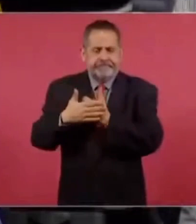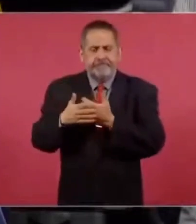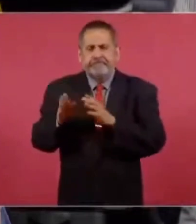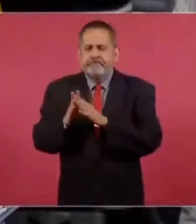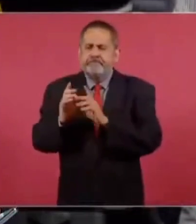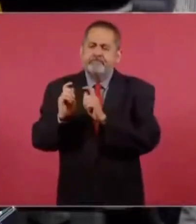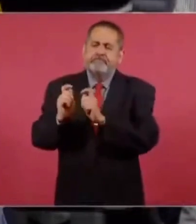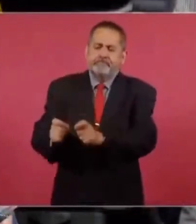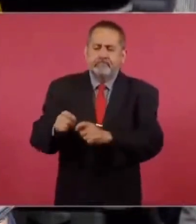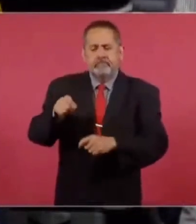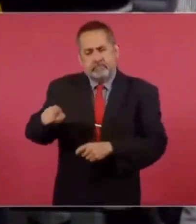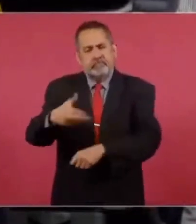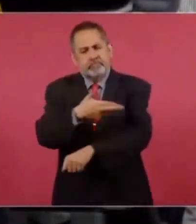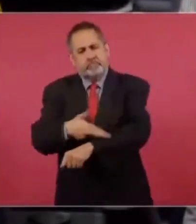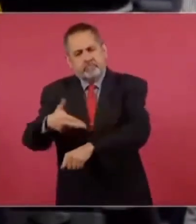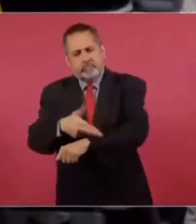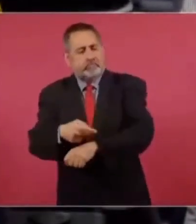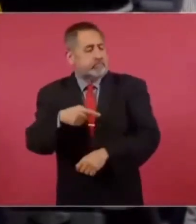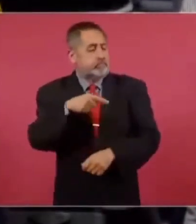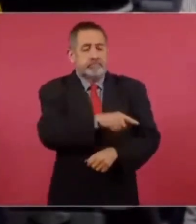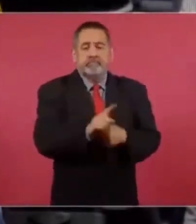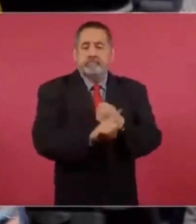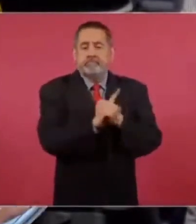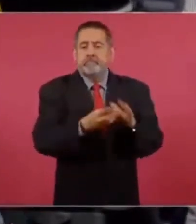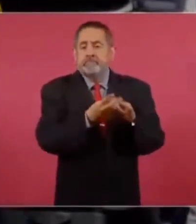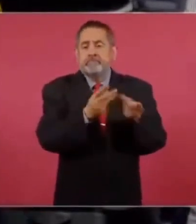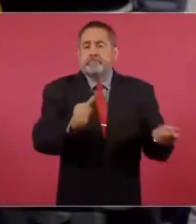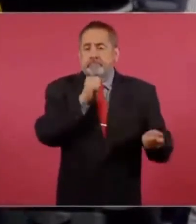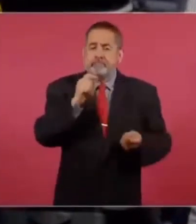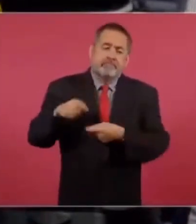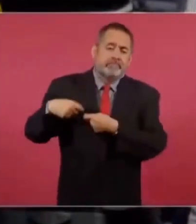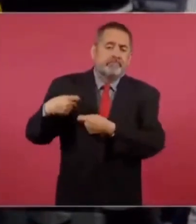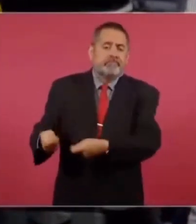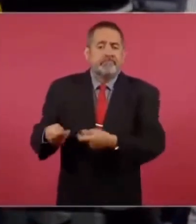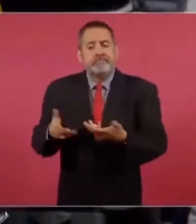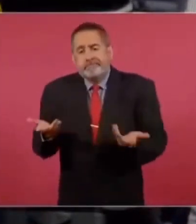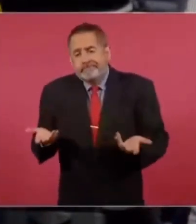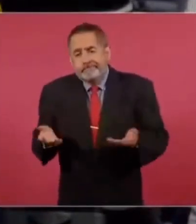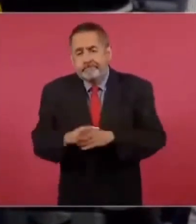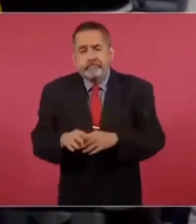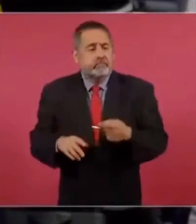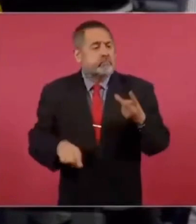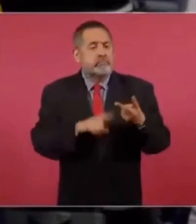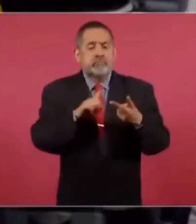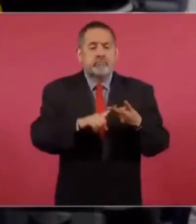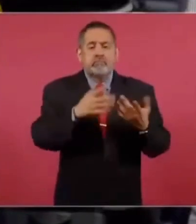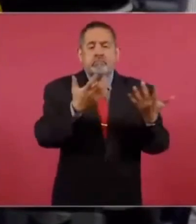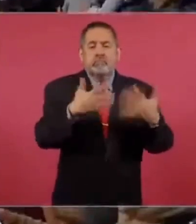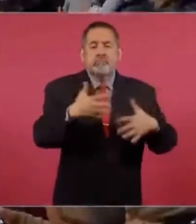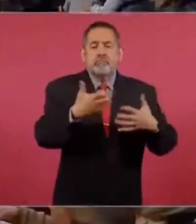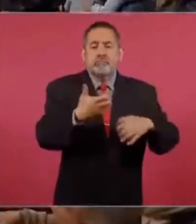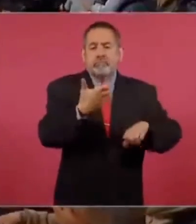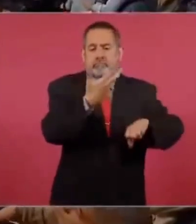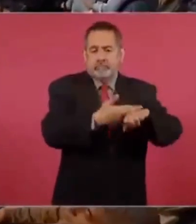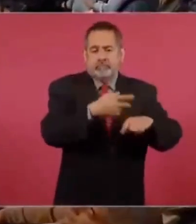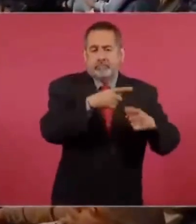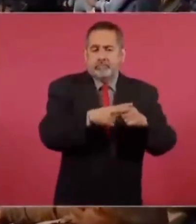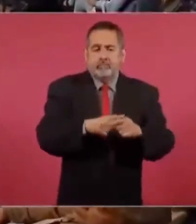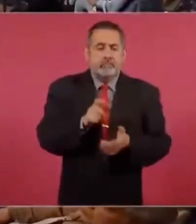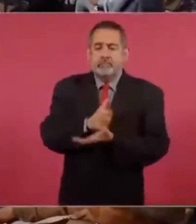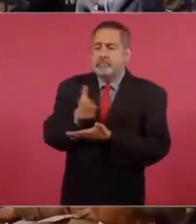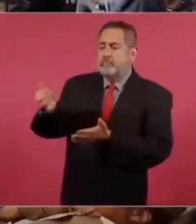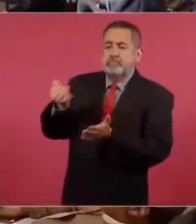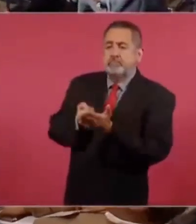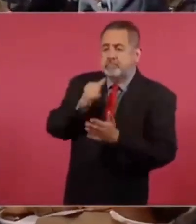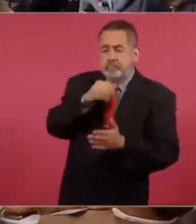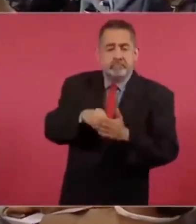de conflictos que todavía no se han solucionado? También hay otras situaciones como la de empresarios que evaden el fisco. Hay uno que